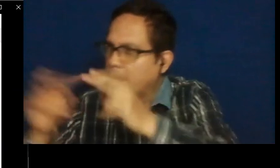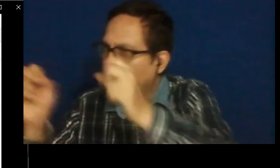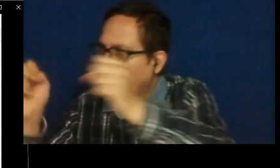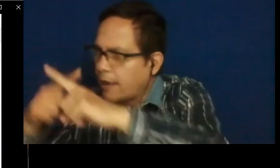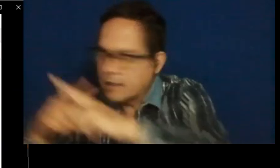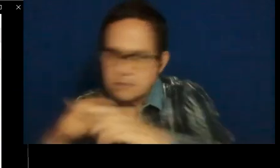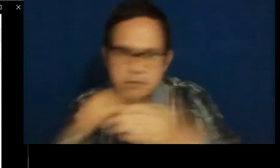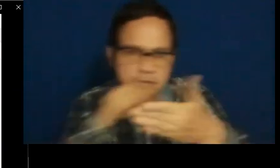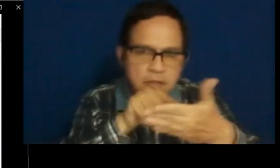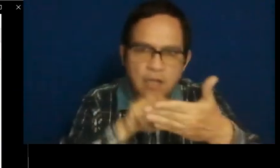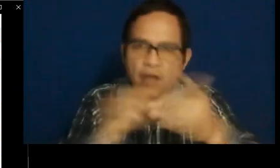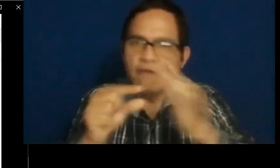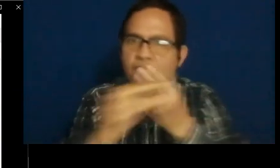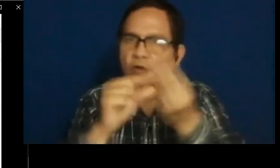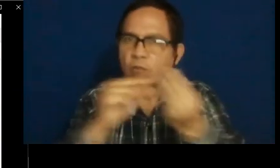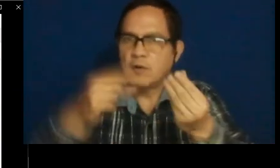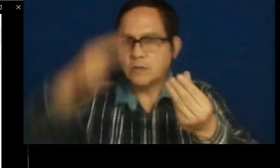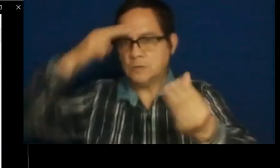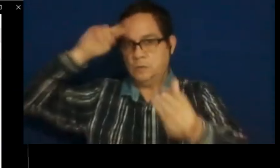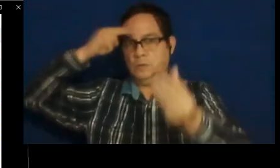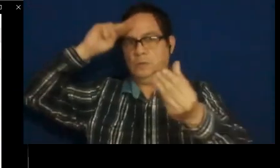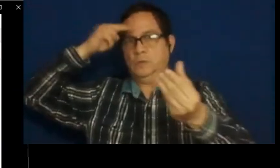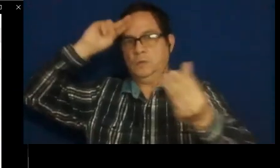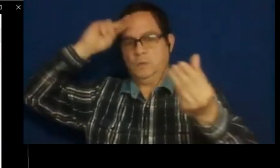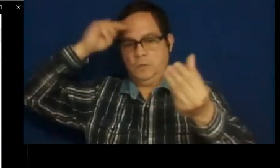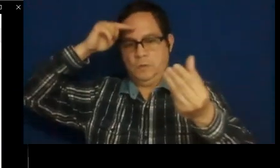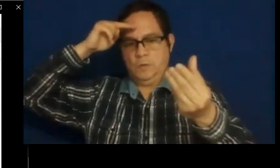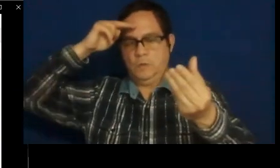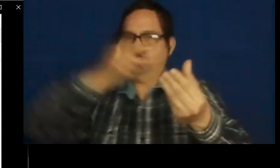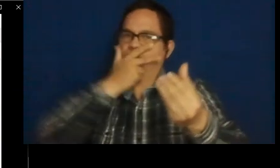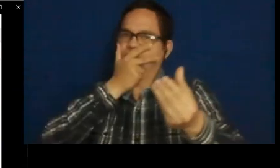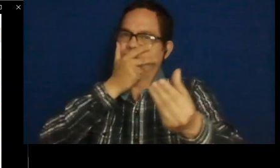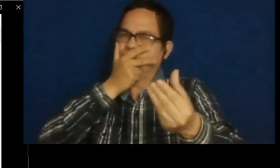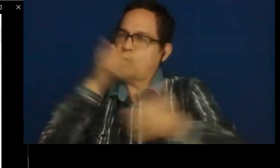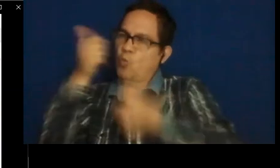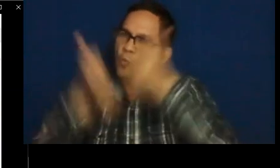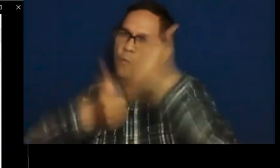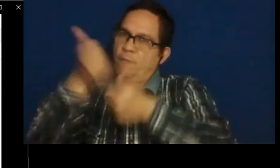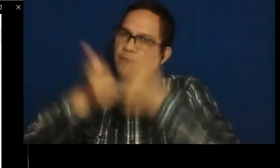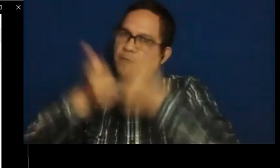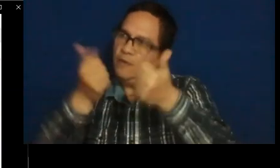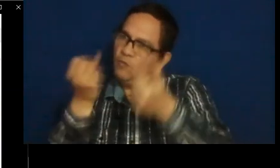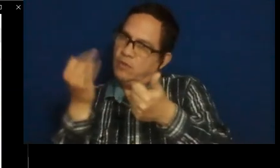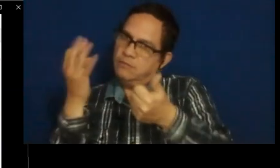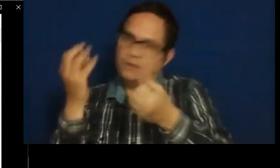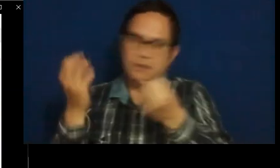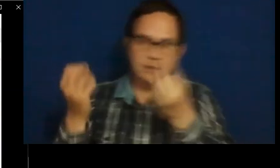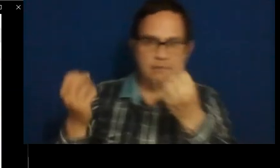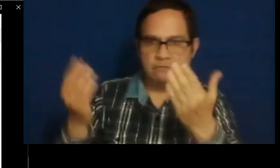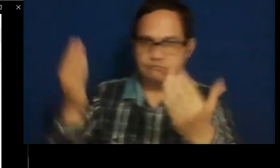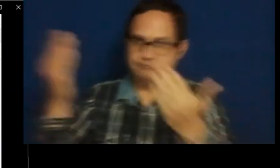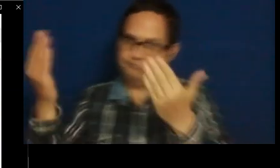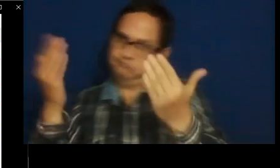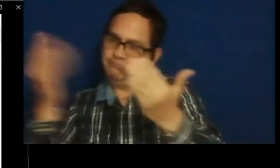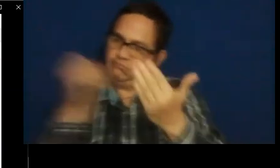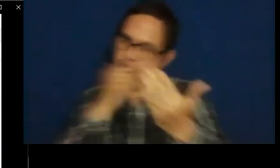inspección, al hacer esa inferencia, entonces usted va a determinar cuáles son los valores numéricos y las cantidades que le corresponden.